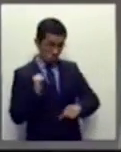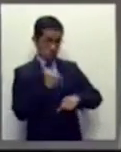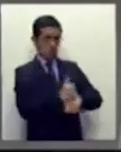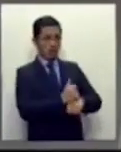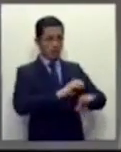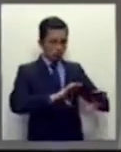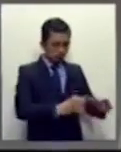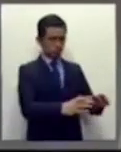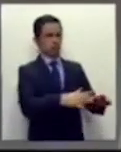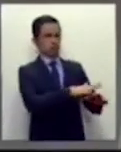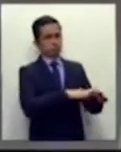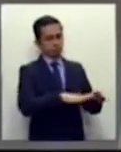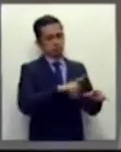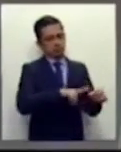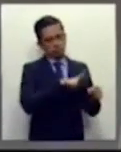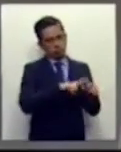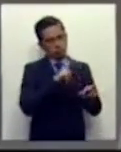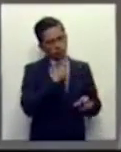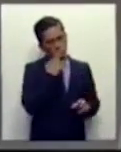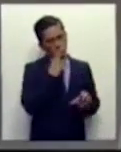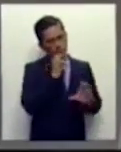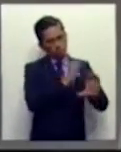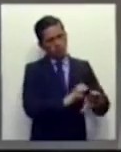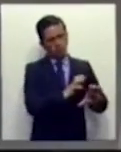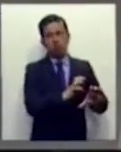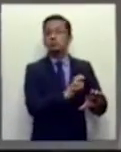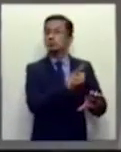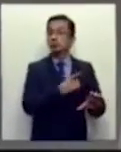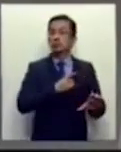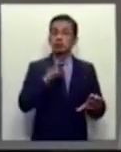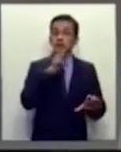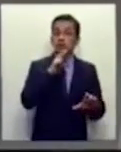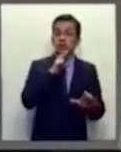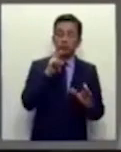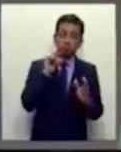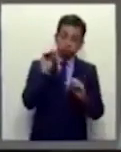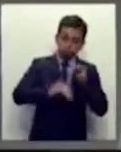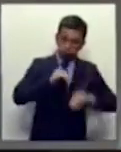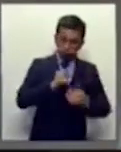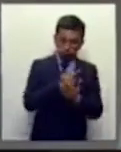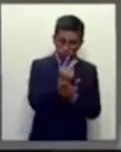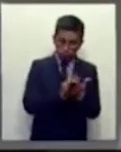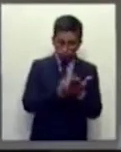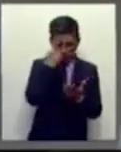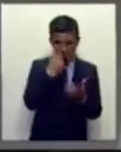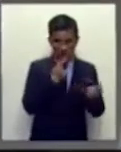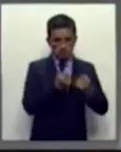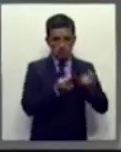Se emita su respectivo programa de manejo. Es cuanto, Presidenta.